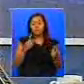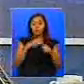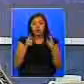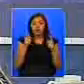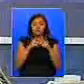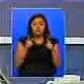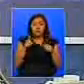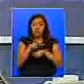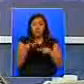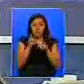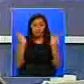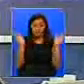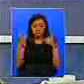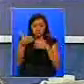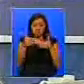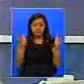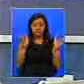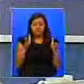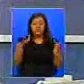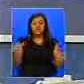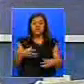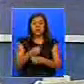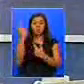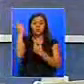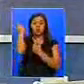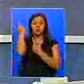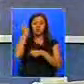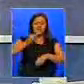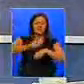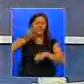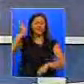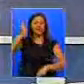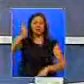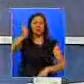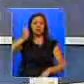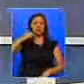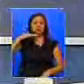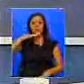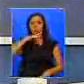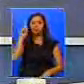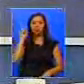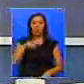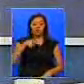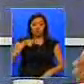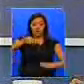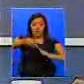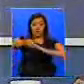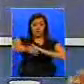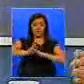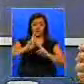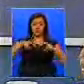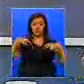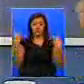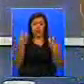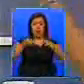de seguridad muy estricto en lo que respecta a la contaminación. O sea, para entrar a la sala, a una